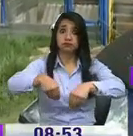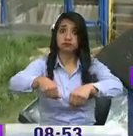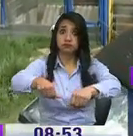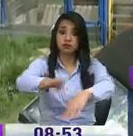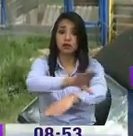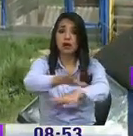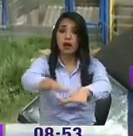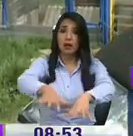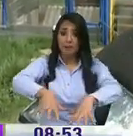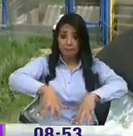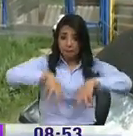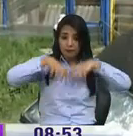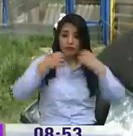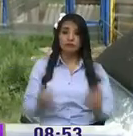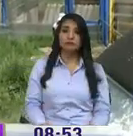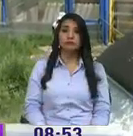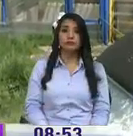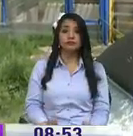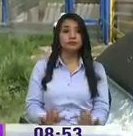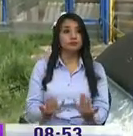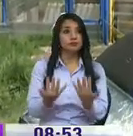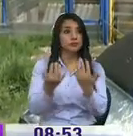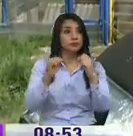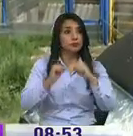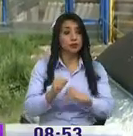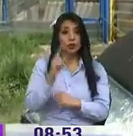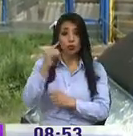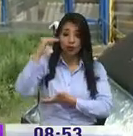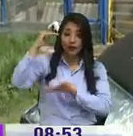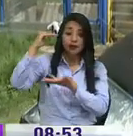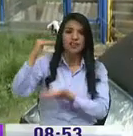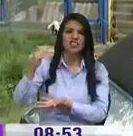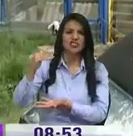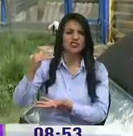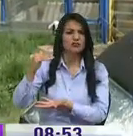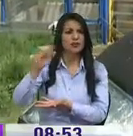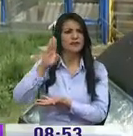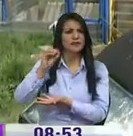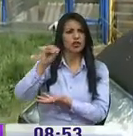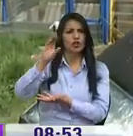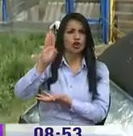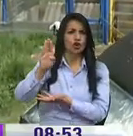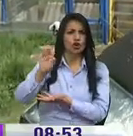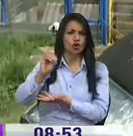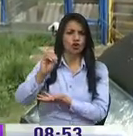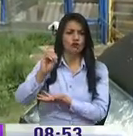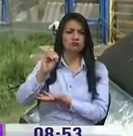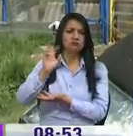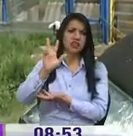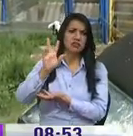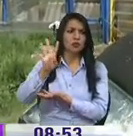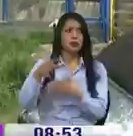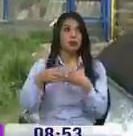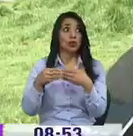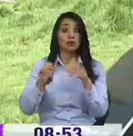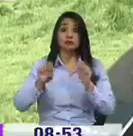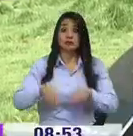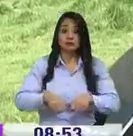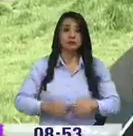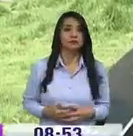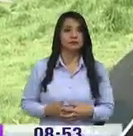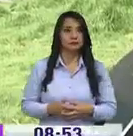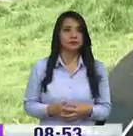poner en nuestros cultivos. Un litro de este biol aproximadamente vale entre 3 y 4 dólares. Hoy va a